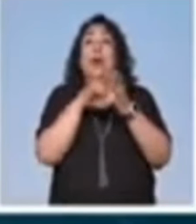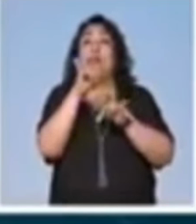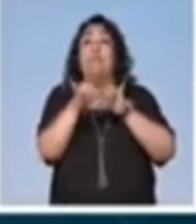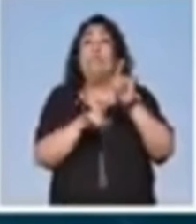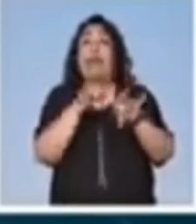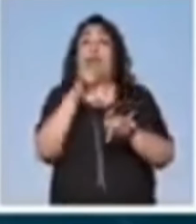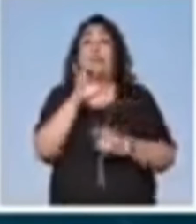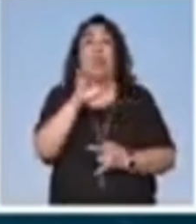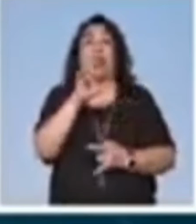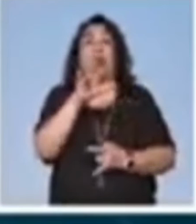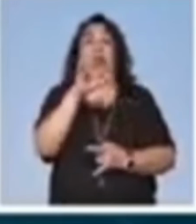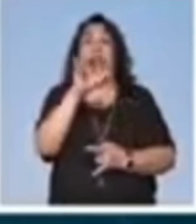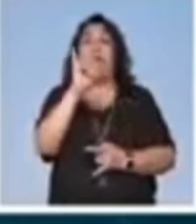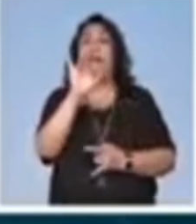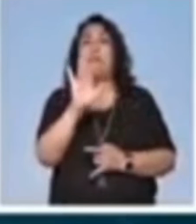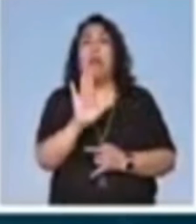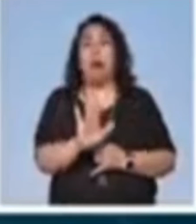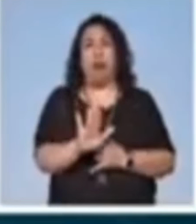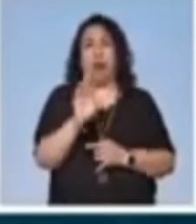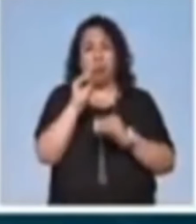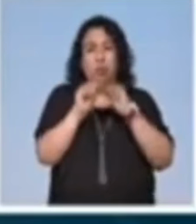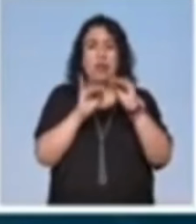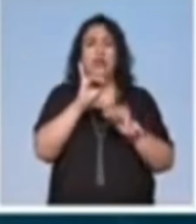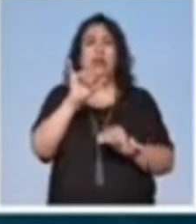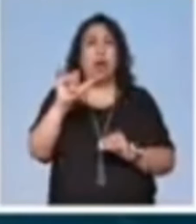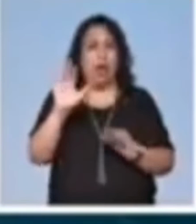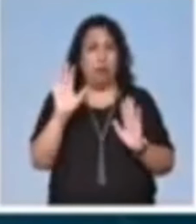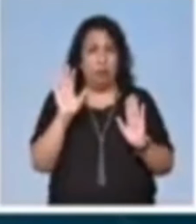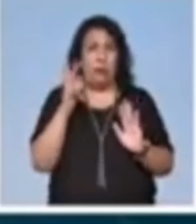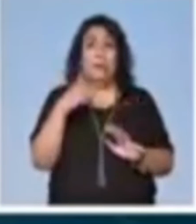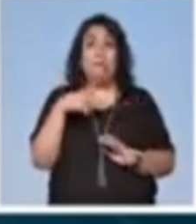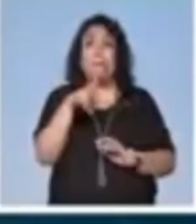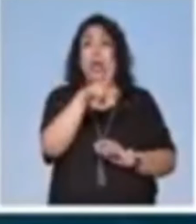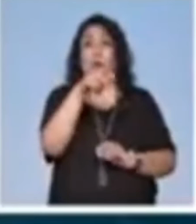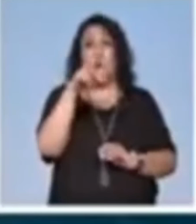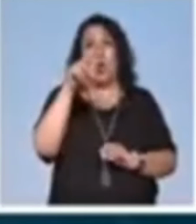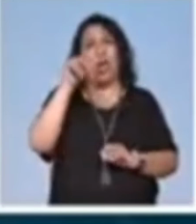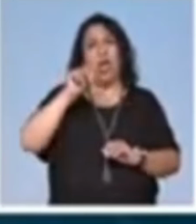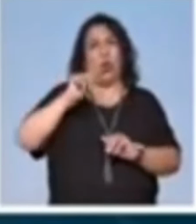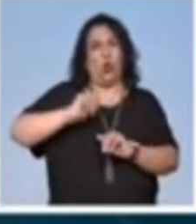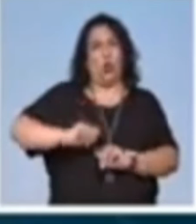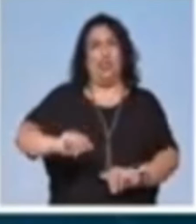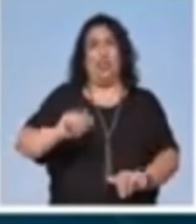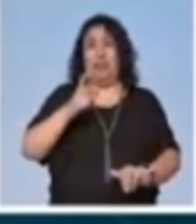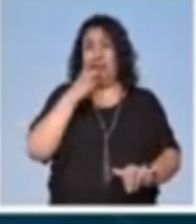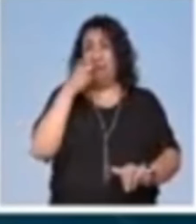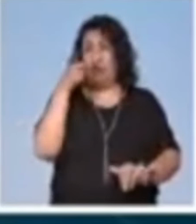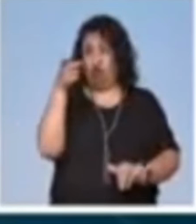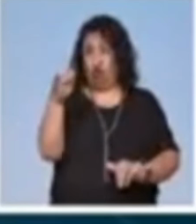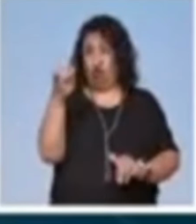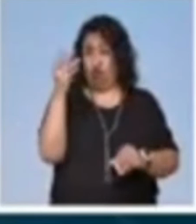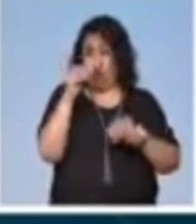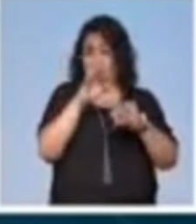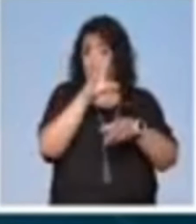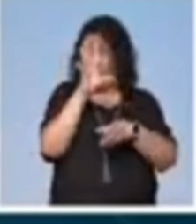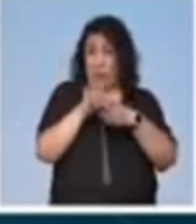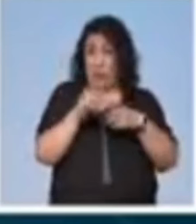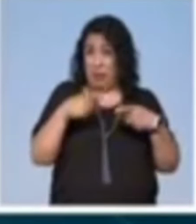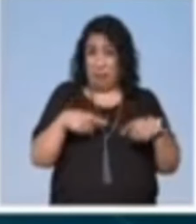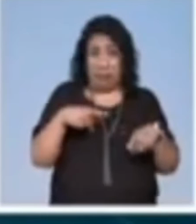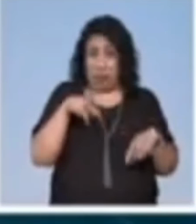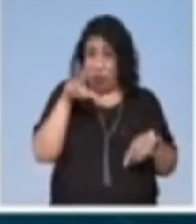Estatal de Colorado por una imagen que realizó con IA. Pero las autoridades determinaron que, al no ser realizada en su totalidad por